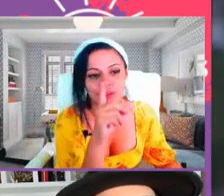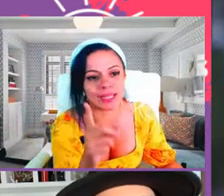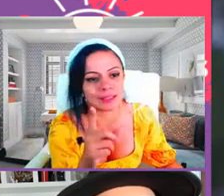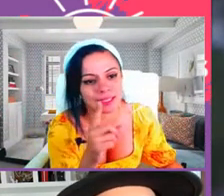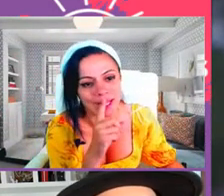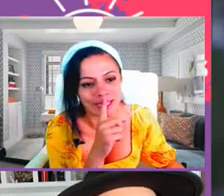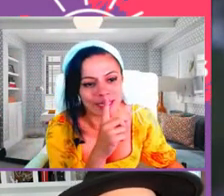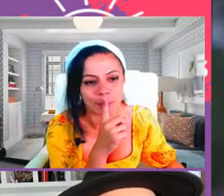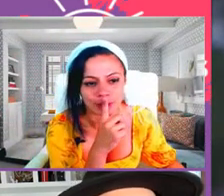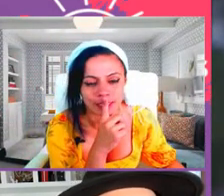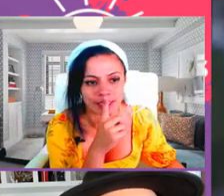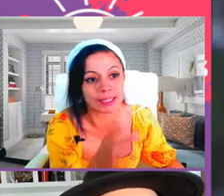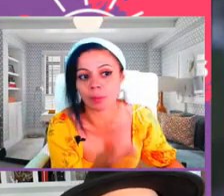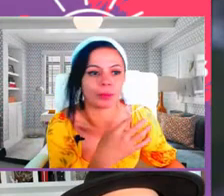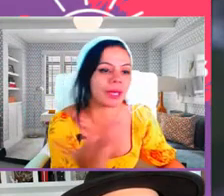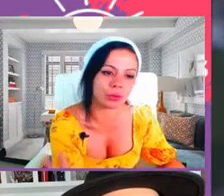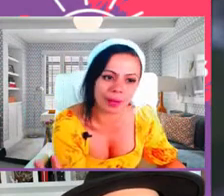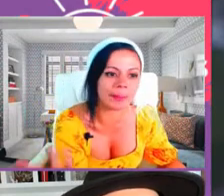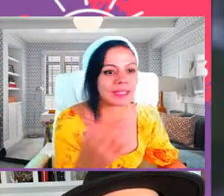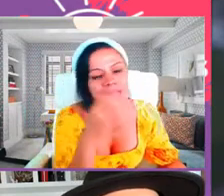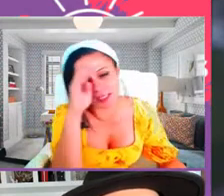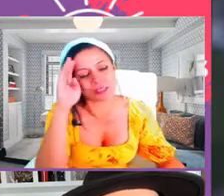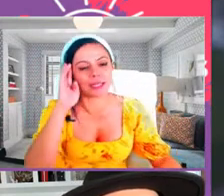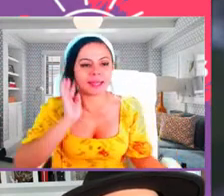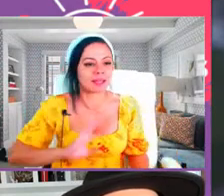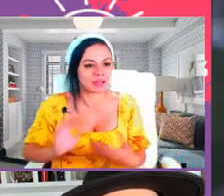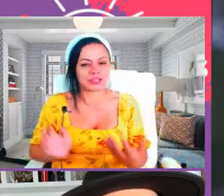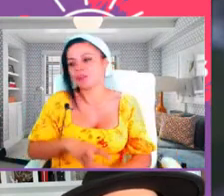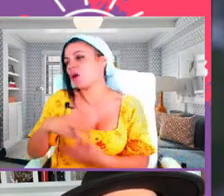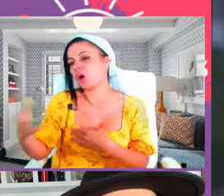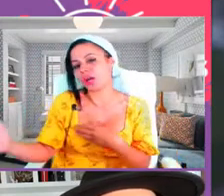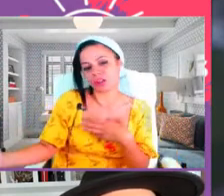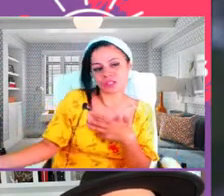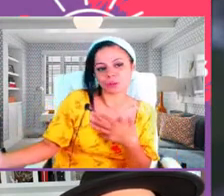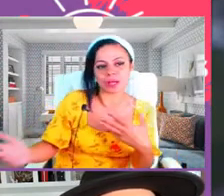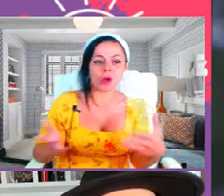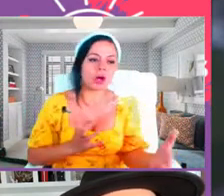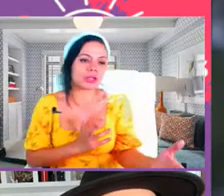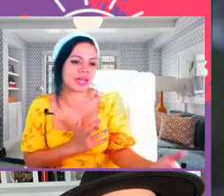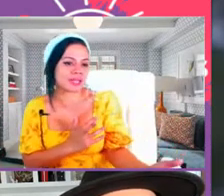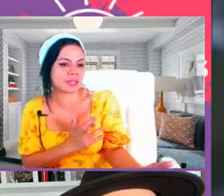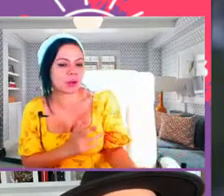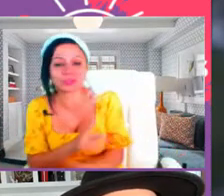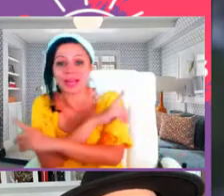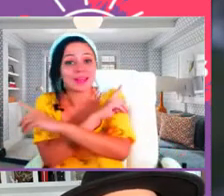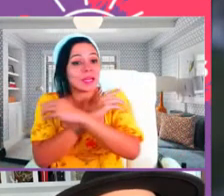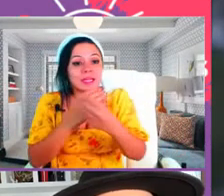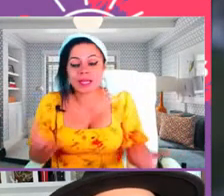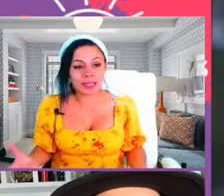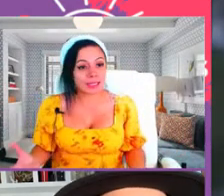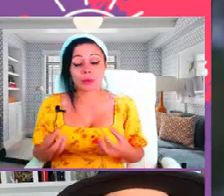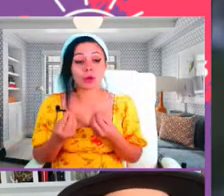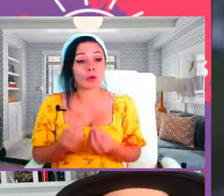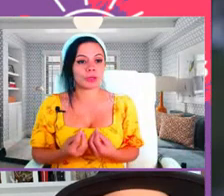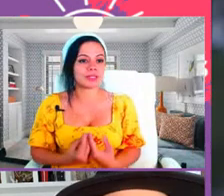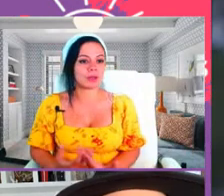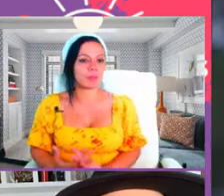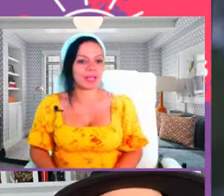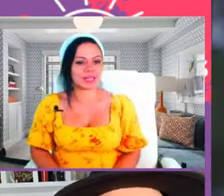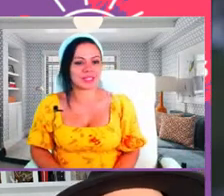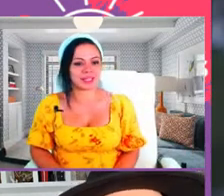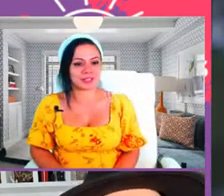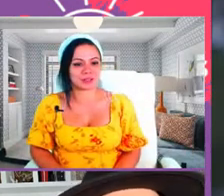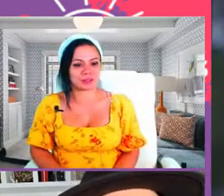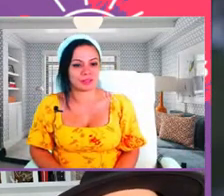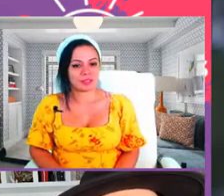es importante, Dania, porque ya te digo, porque usualmente la gente tiende a decir, no, ellos dicen una cosa y hacen otra. Negativo, los comunistas no